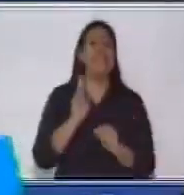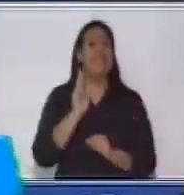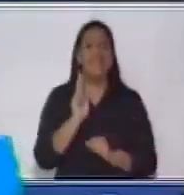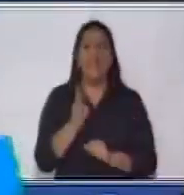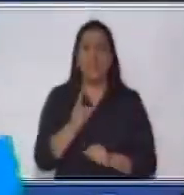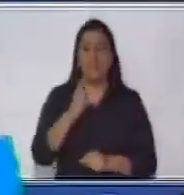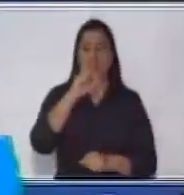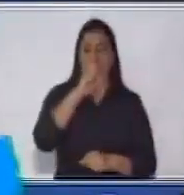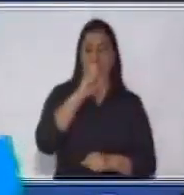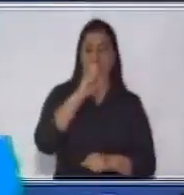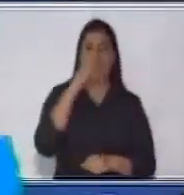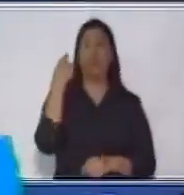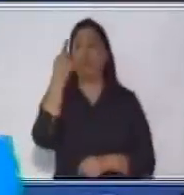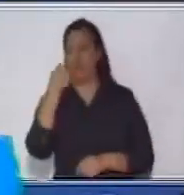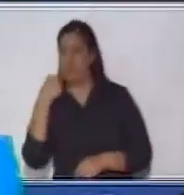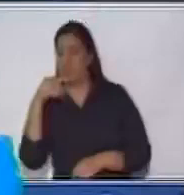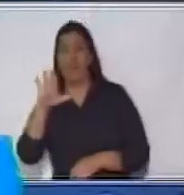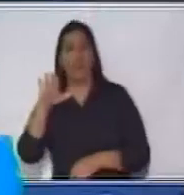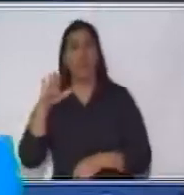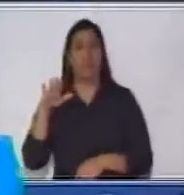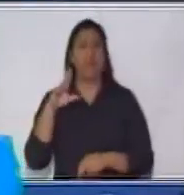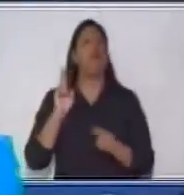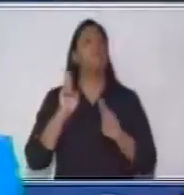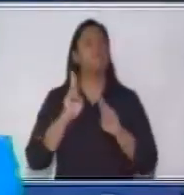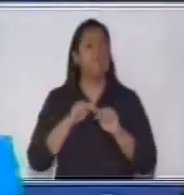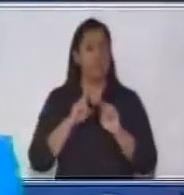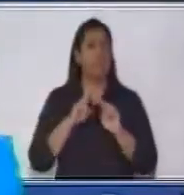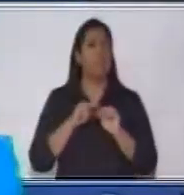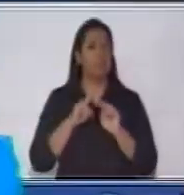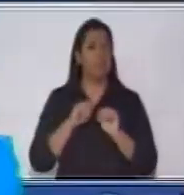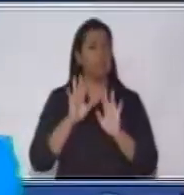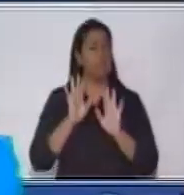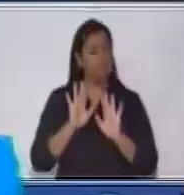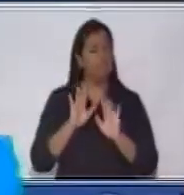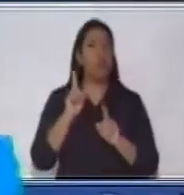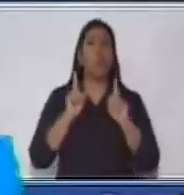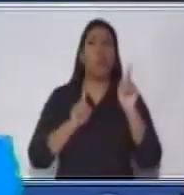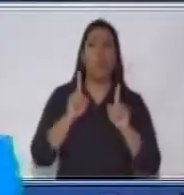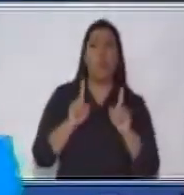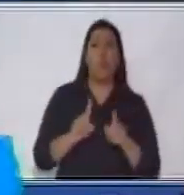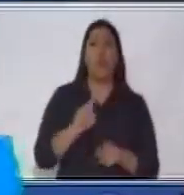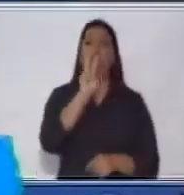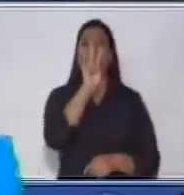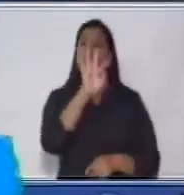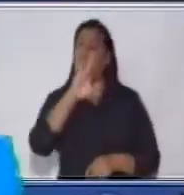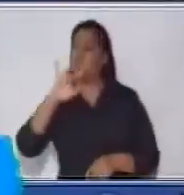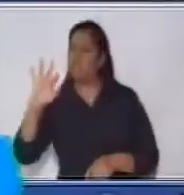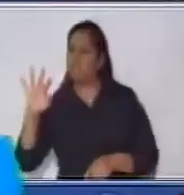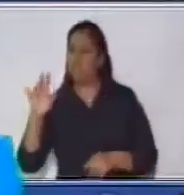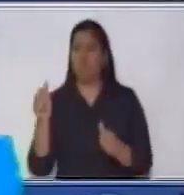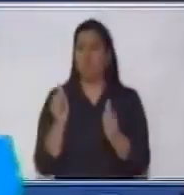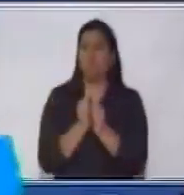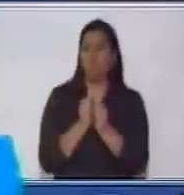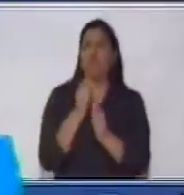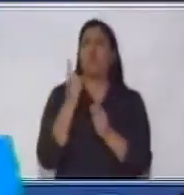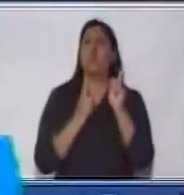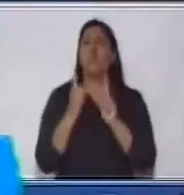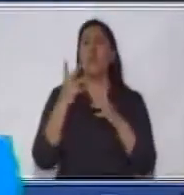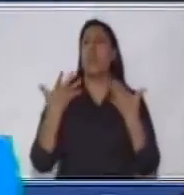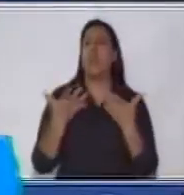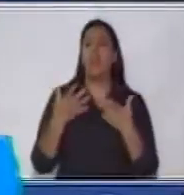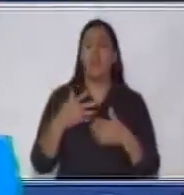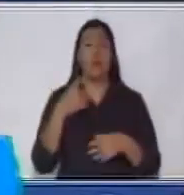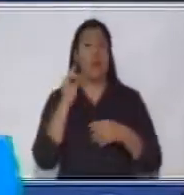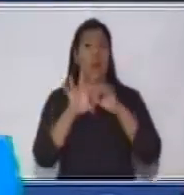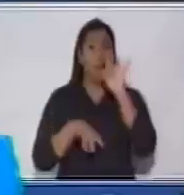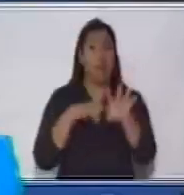Z, dependiendo de qué vocales van acompañadas, muchas veces suena como S? Y por eso es difícil